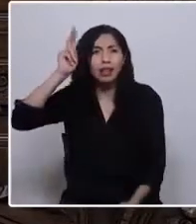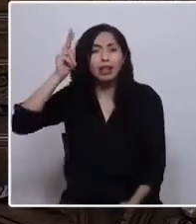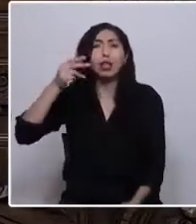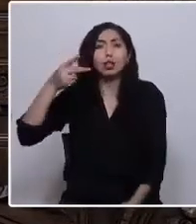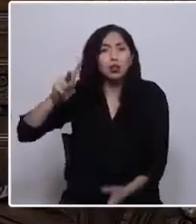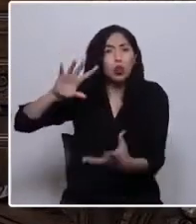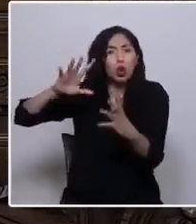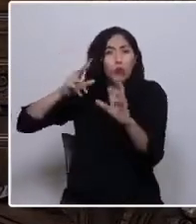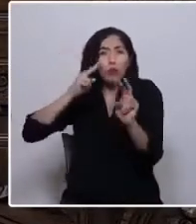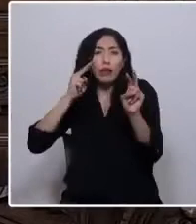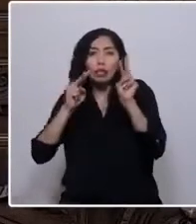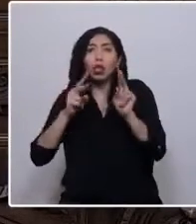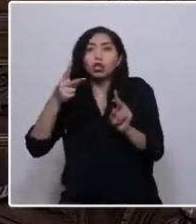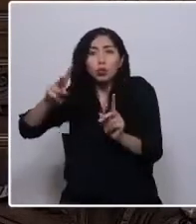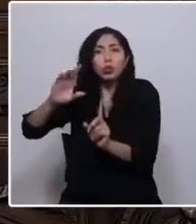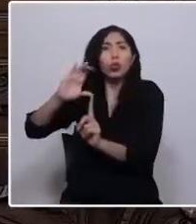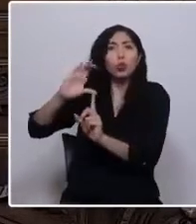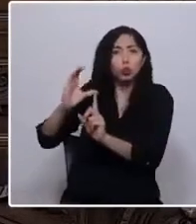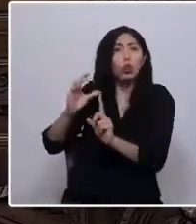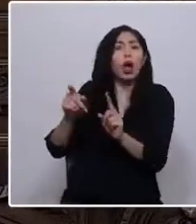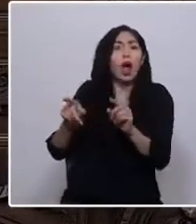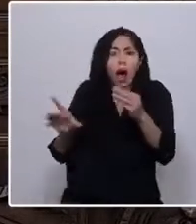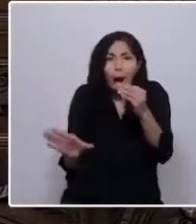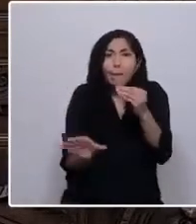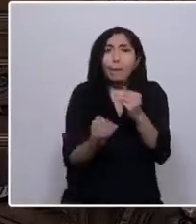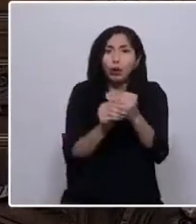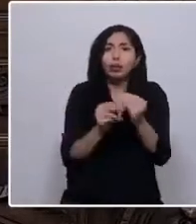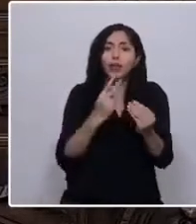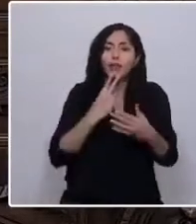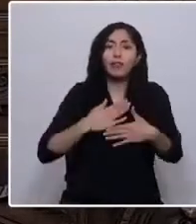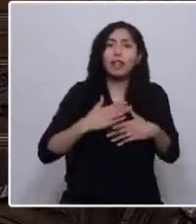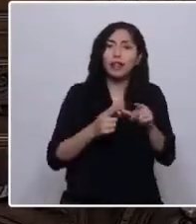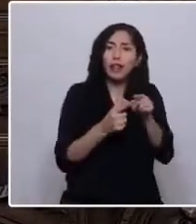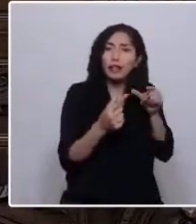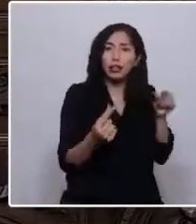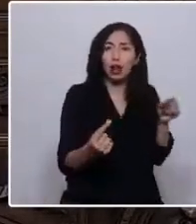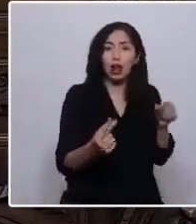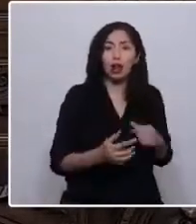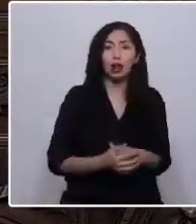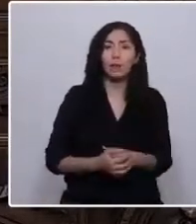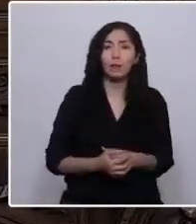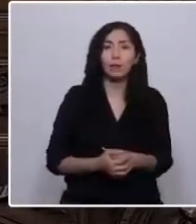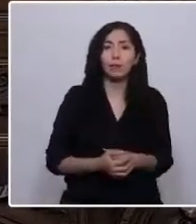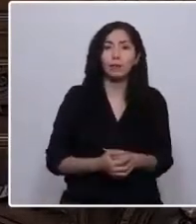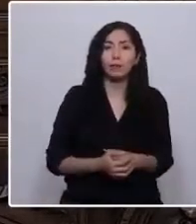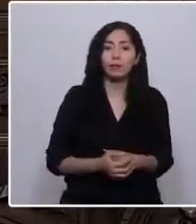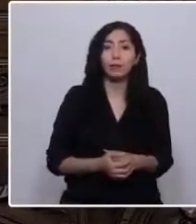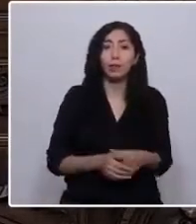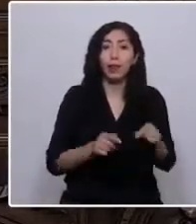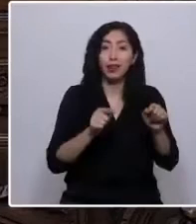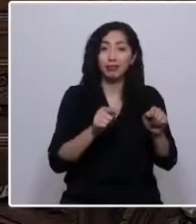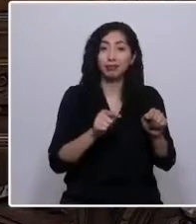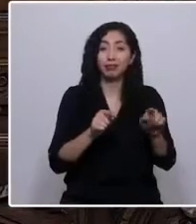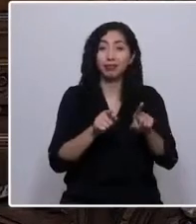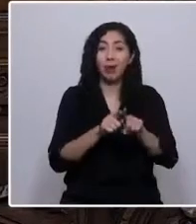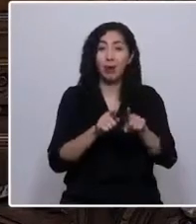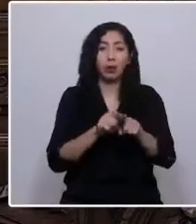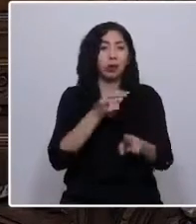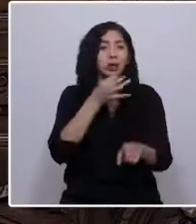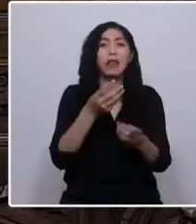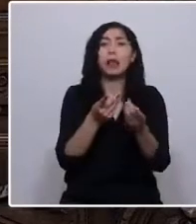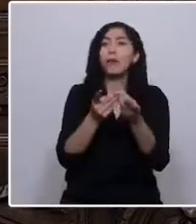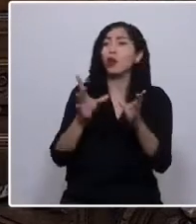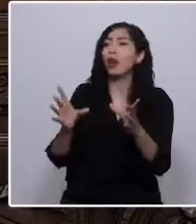y culturas aportan a la vida nacional. Se avizoraba la democracia y los